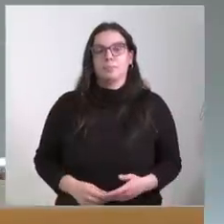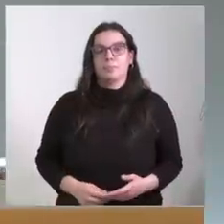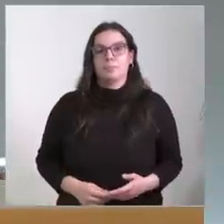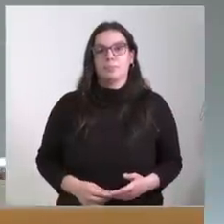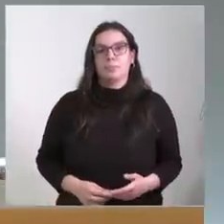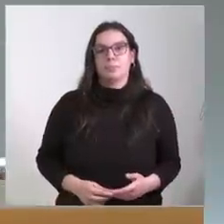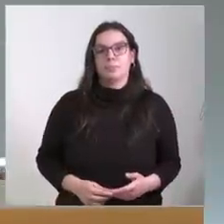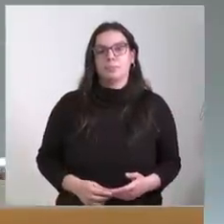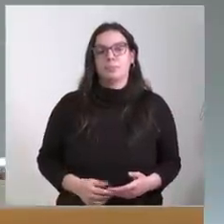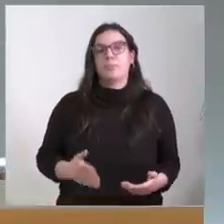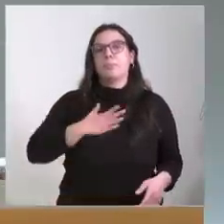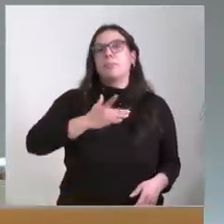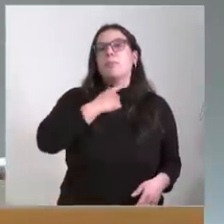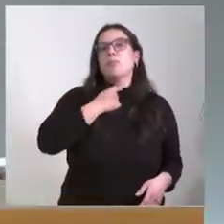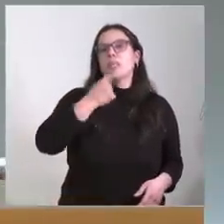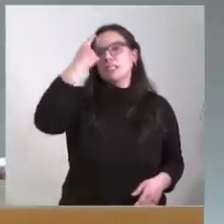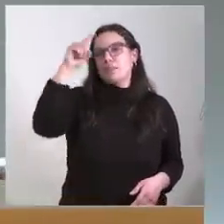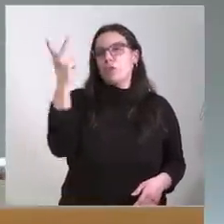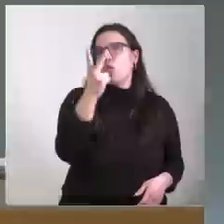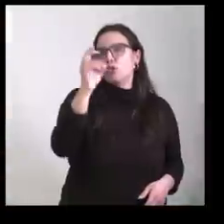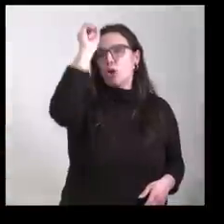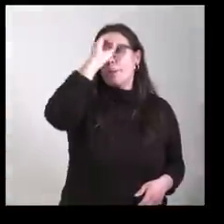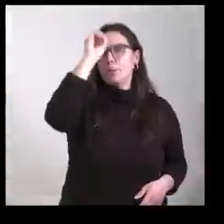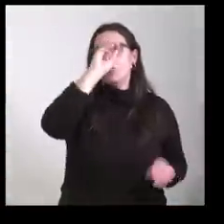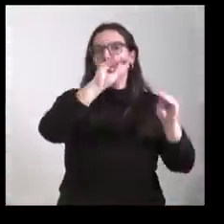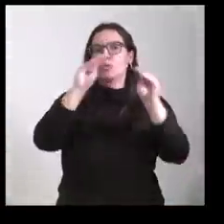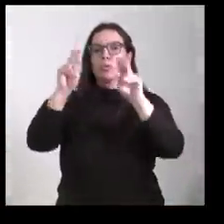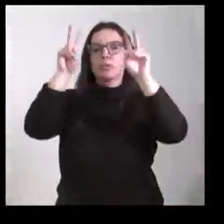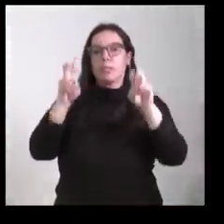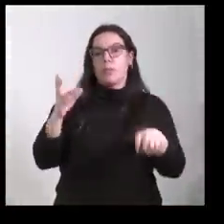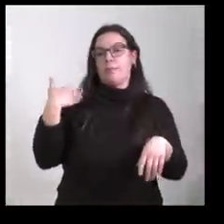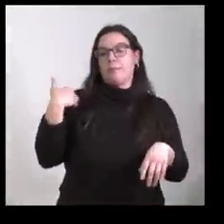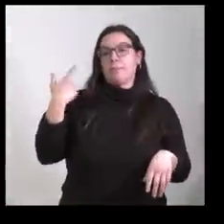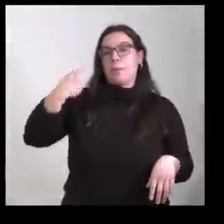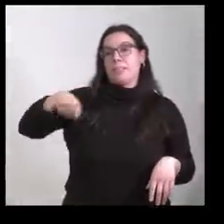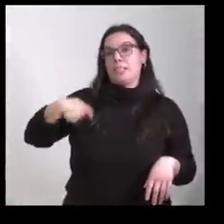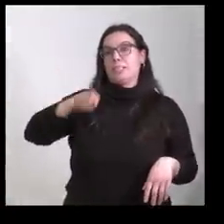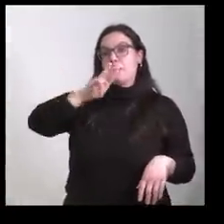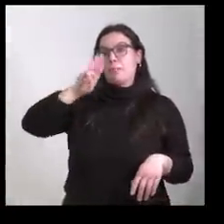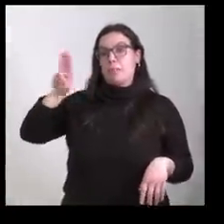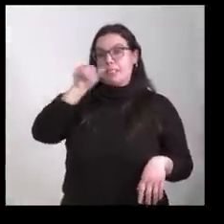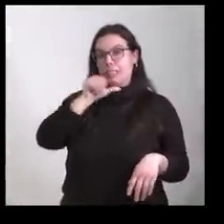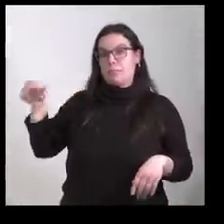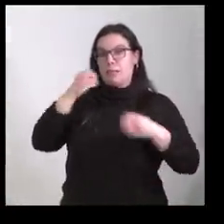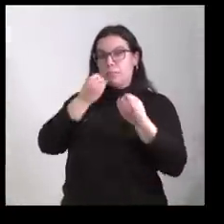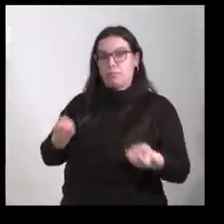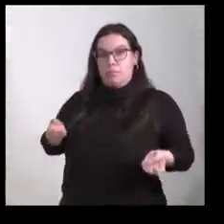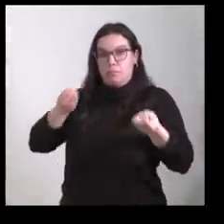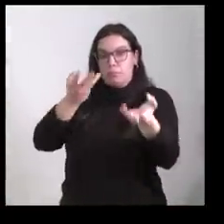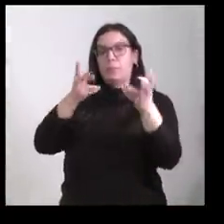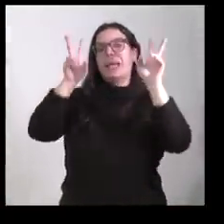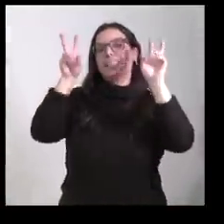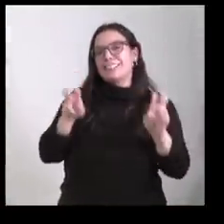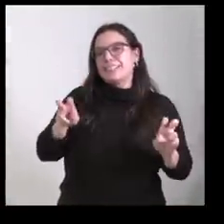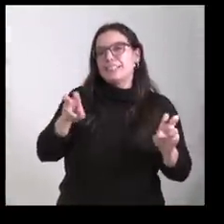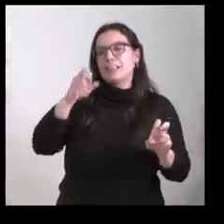me gustaría conocer la opinión de ambos sobre lo manifestado por el presidente del partido popular esta semana sobre el tema de